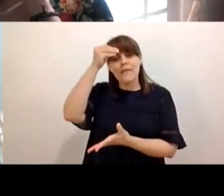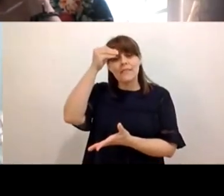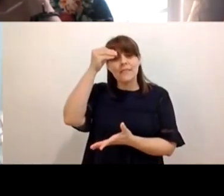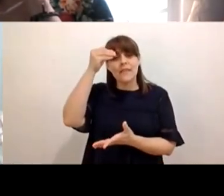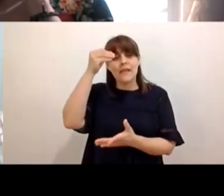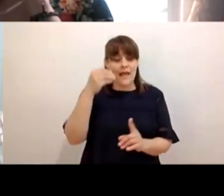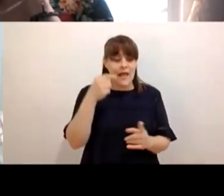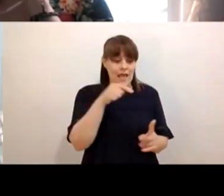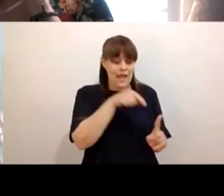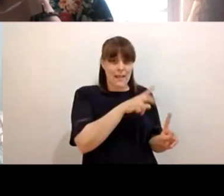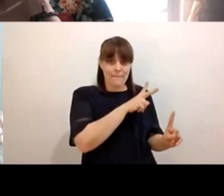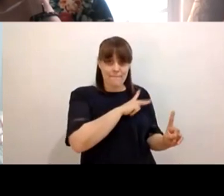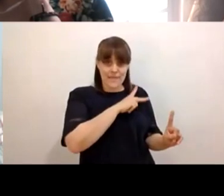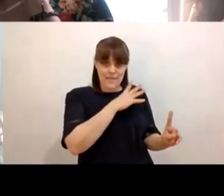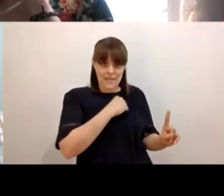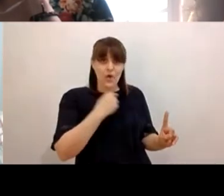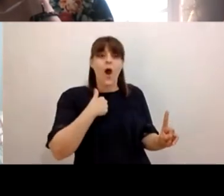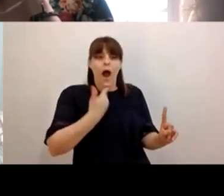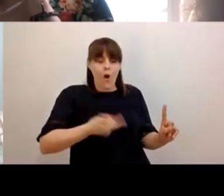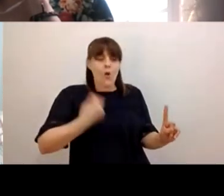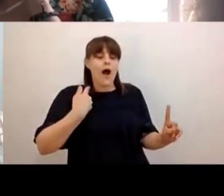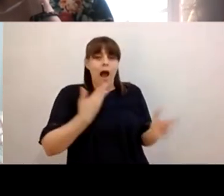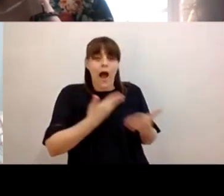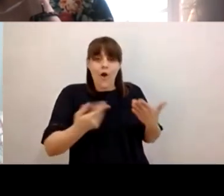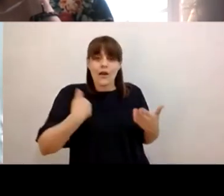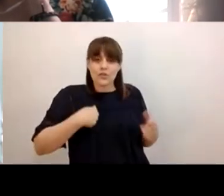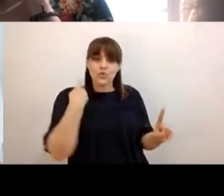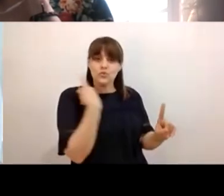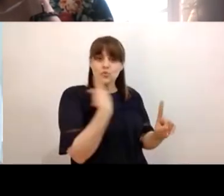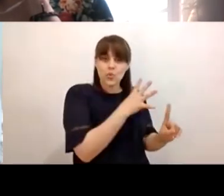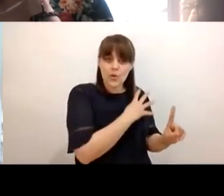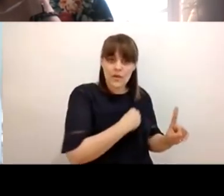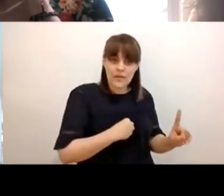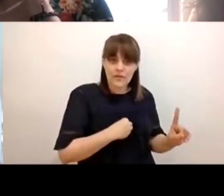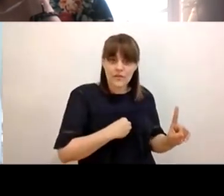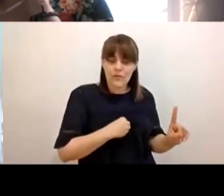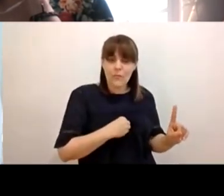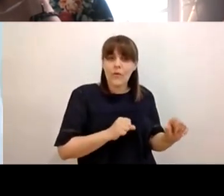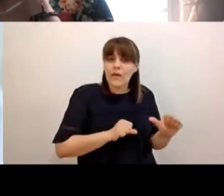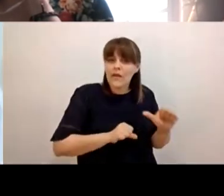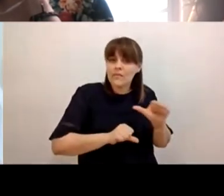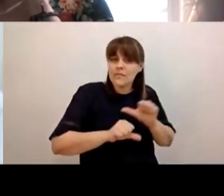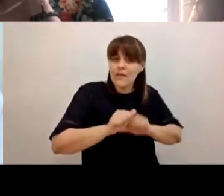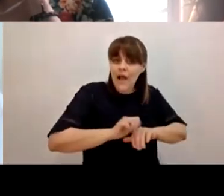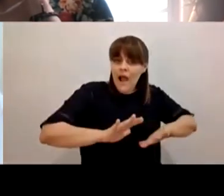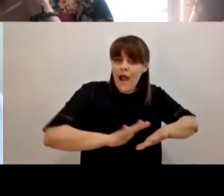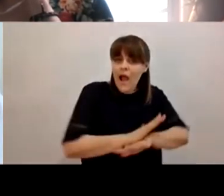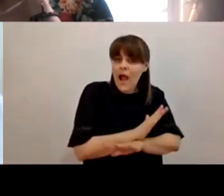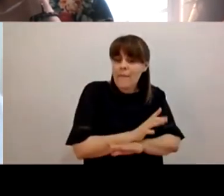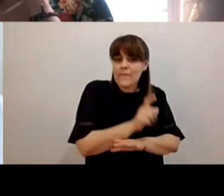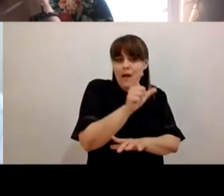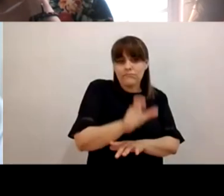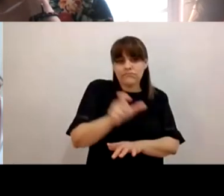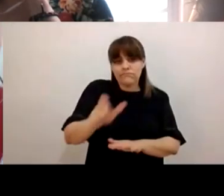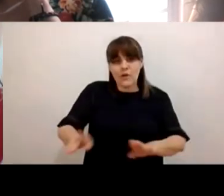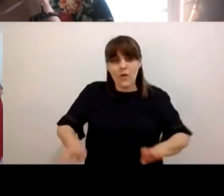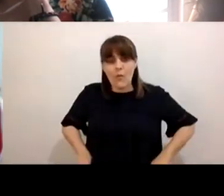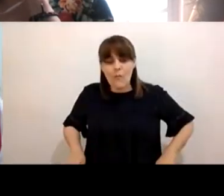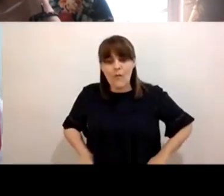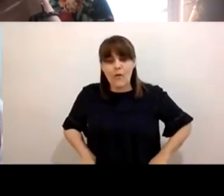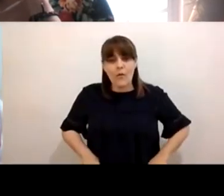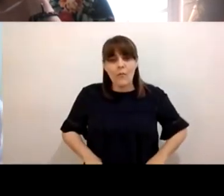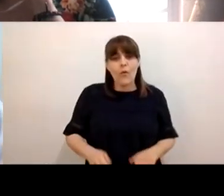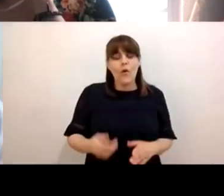es decir van cambiando los roles y las circunstancias eso no es perder autoridad ser autocrítico